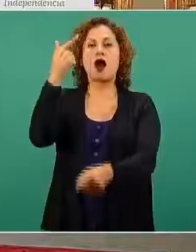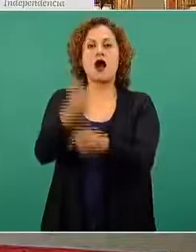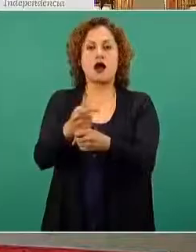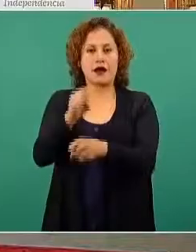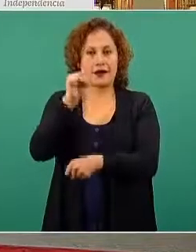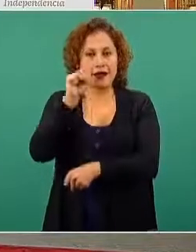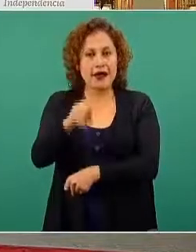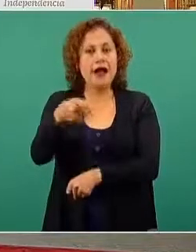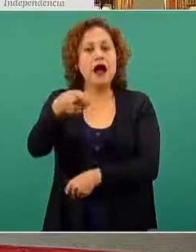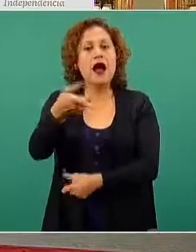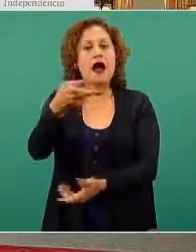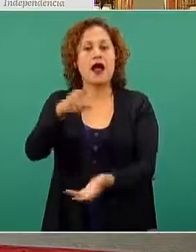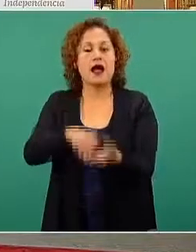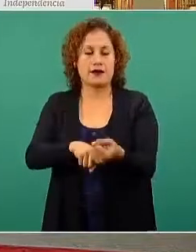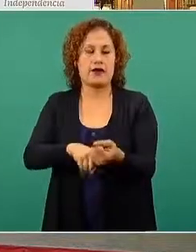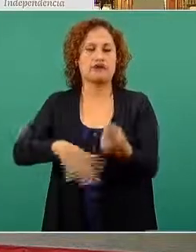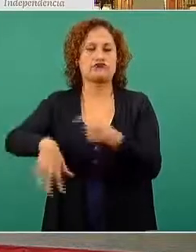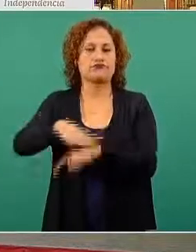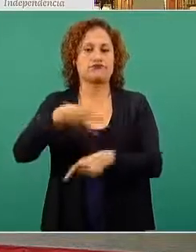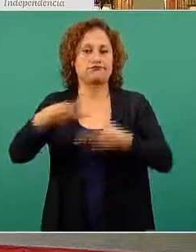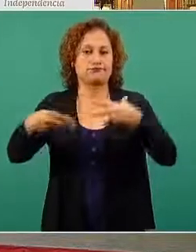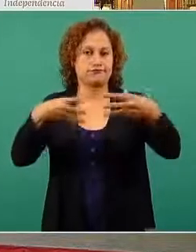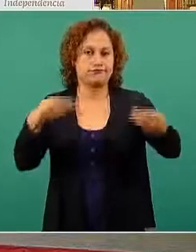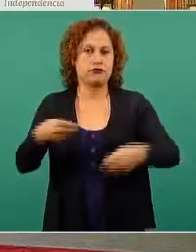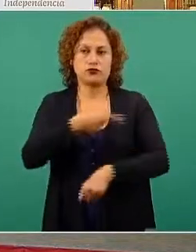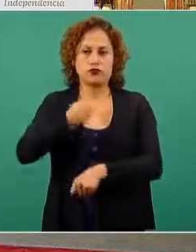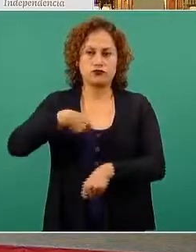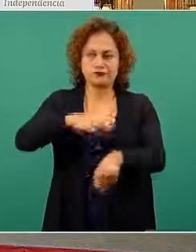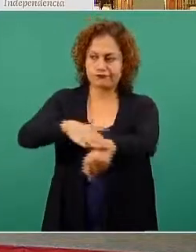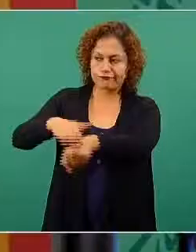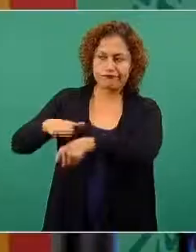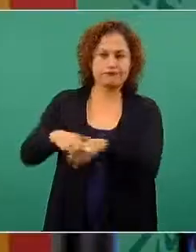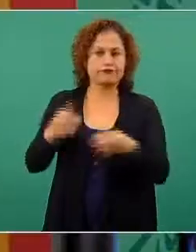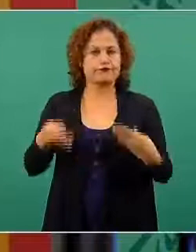Así cerramos estas áreas